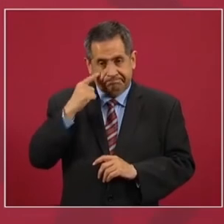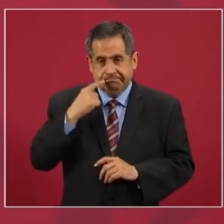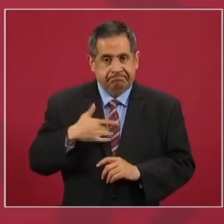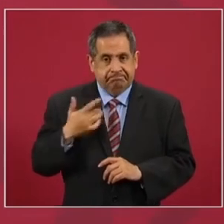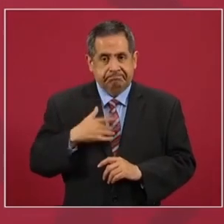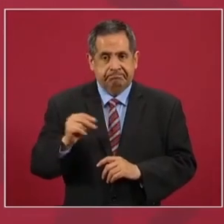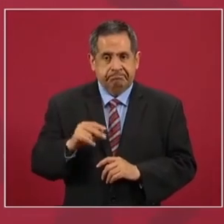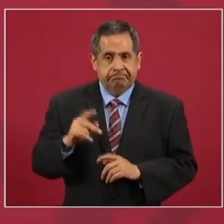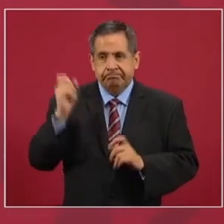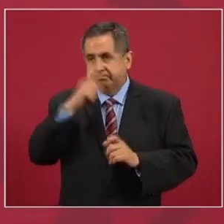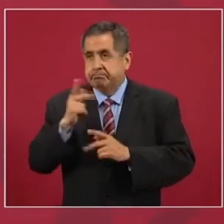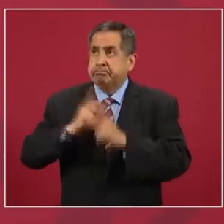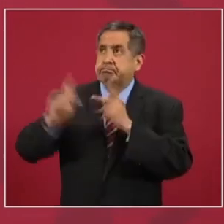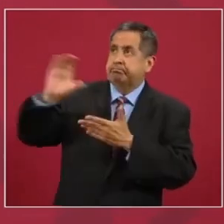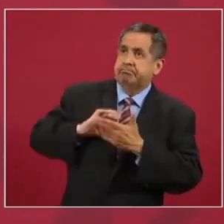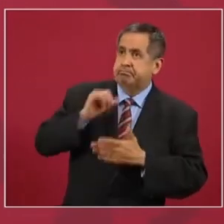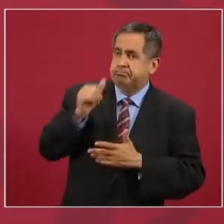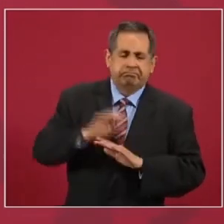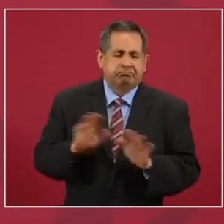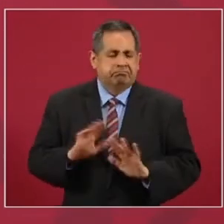ningún riesgo.